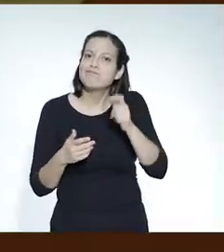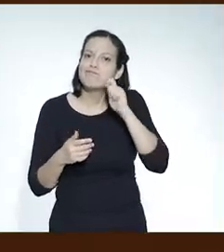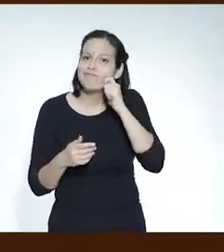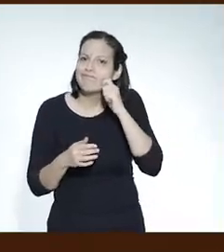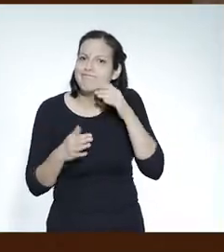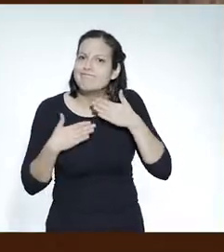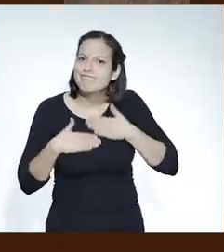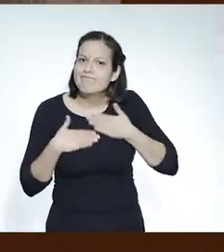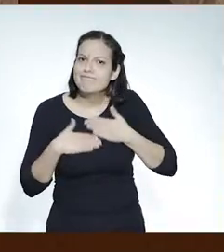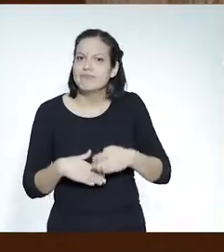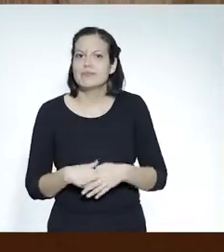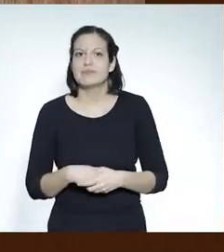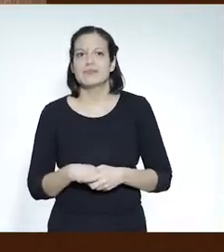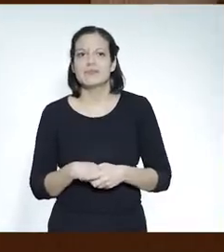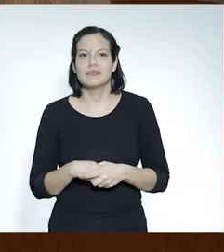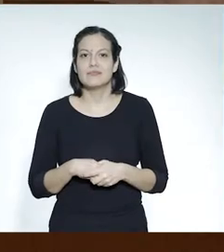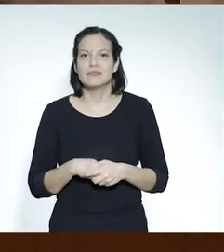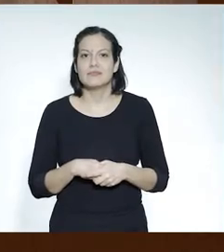disfrutarse.